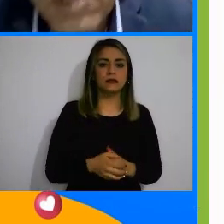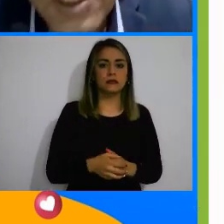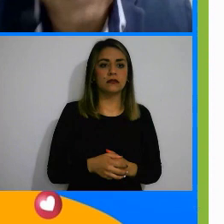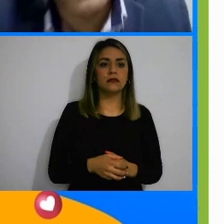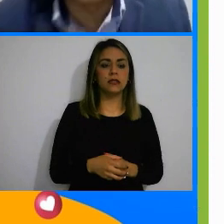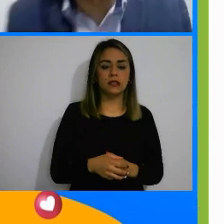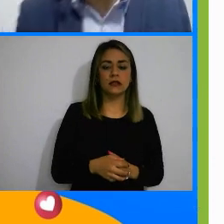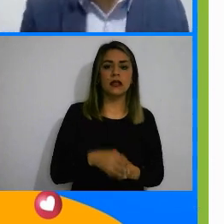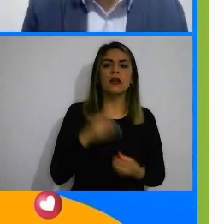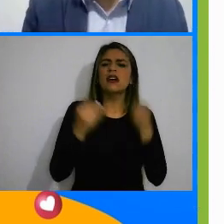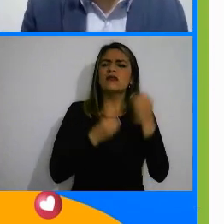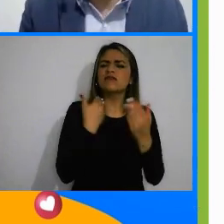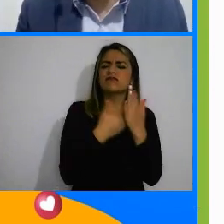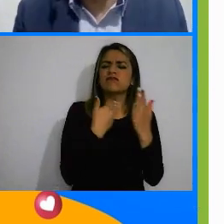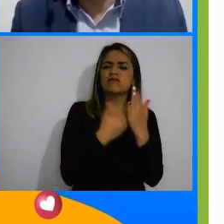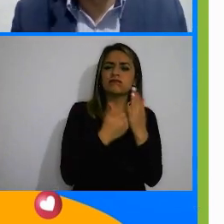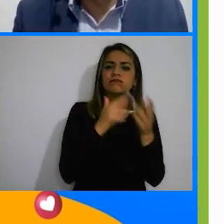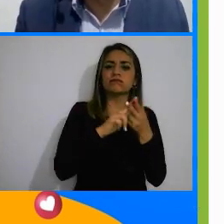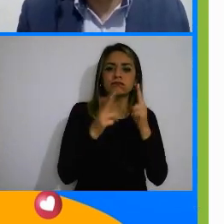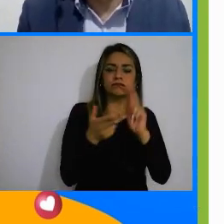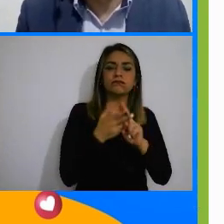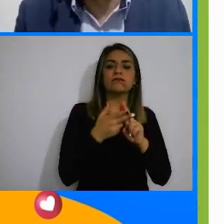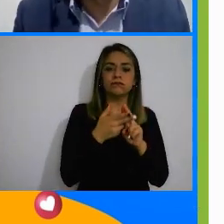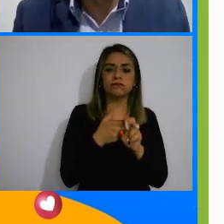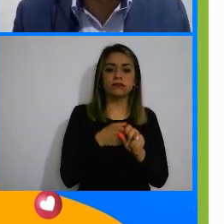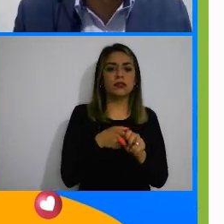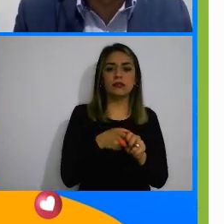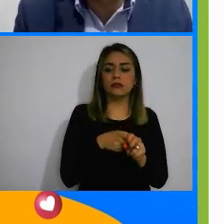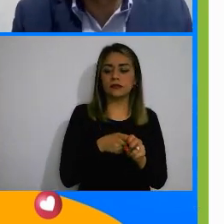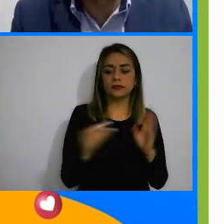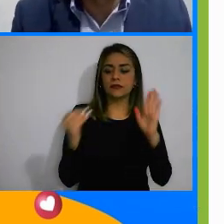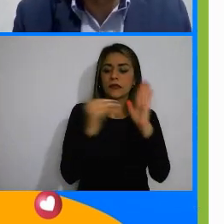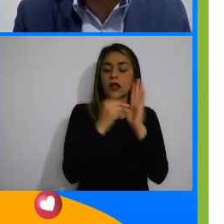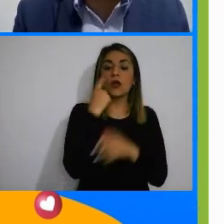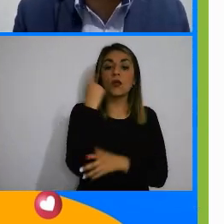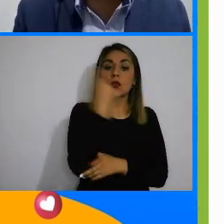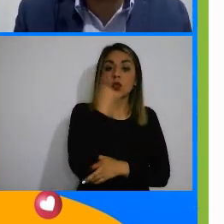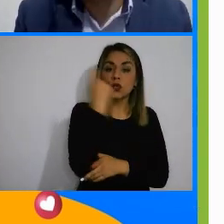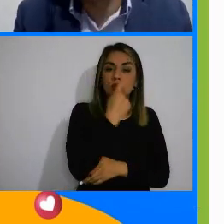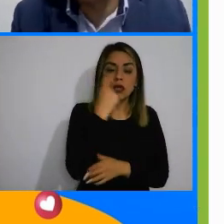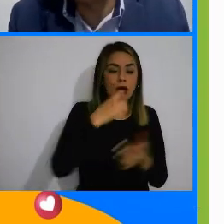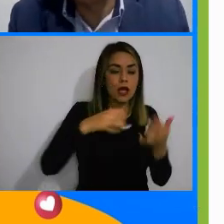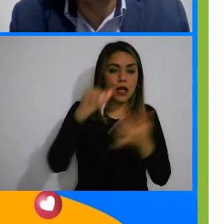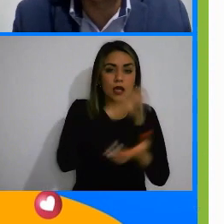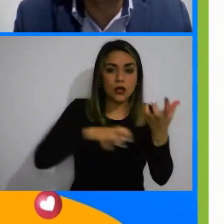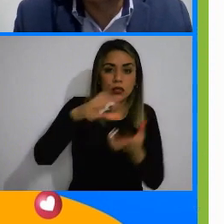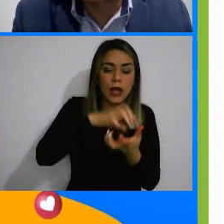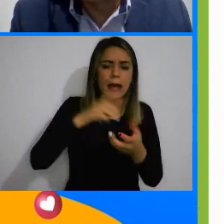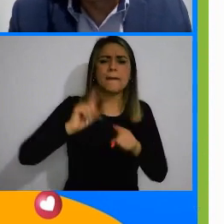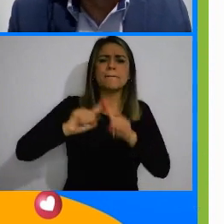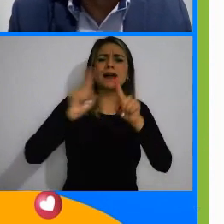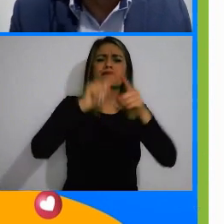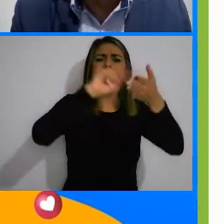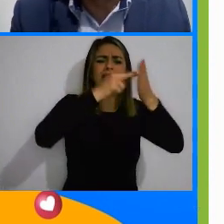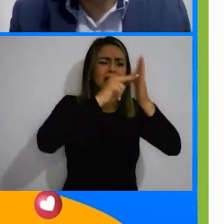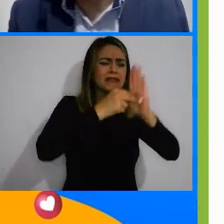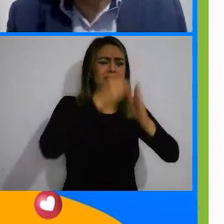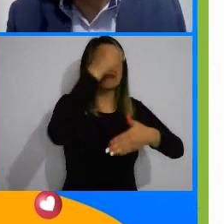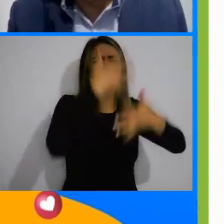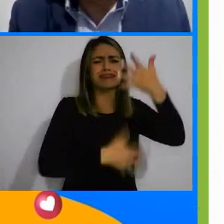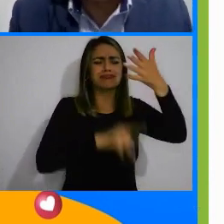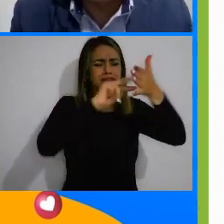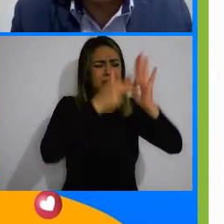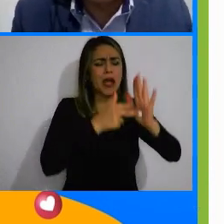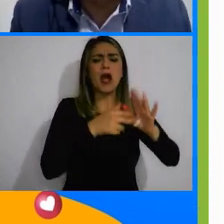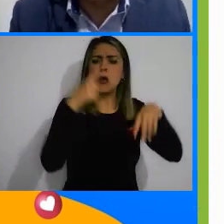definición de ecosistema, cuando ustedes van a encontrar ecosistemas, cuando buscan ecosistemas van a encontrar una cantidad de definiciones y todas